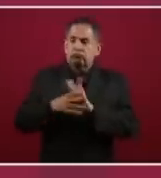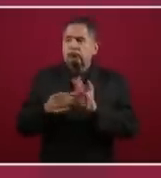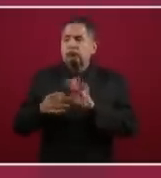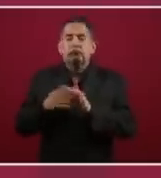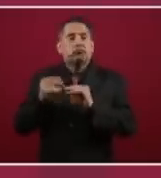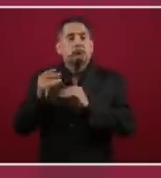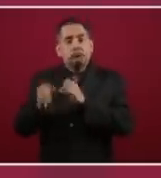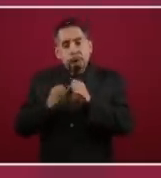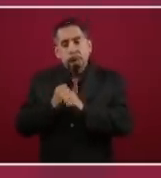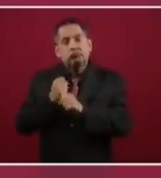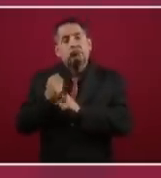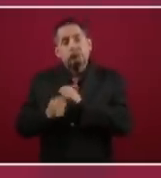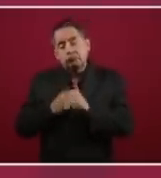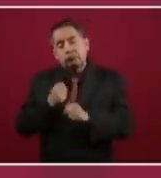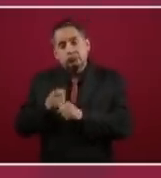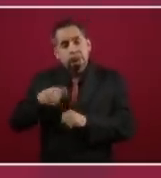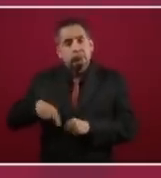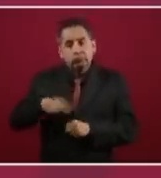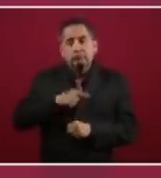durante muchos años